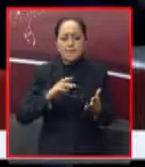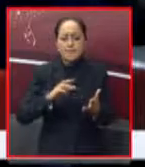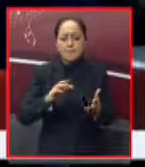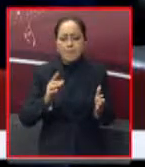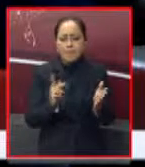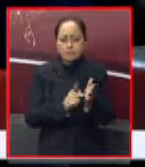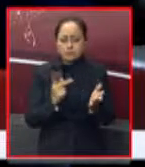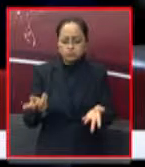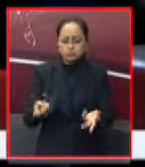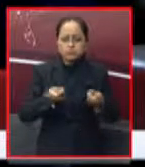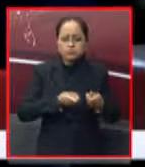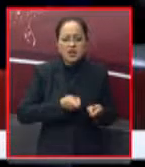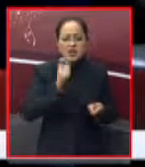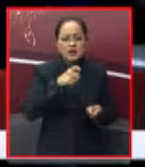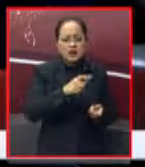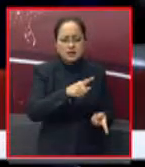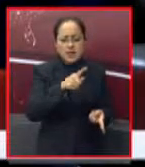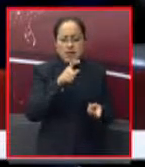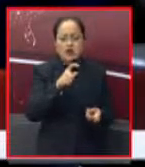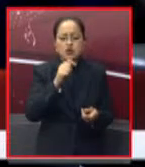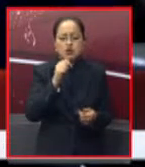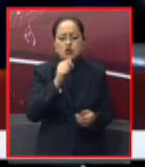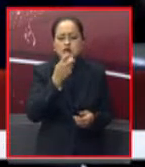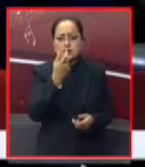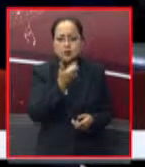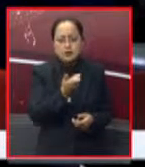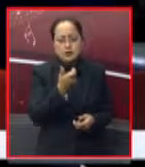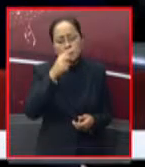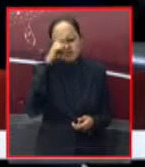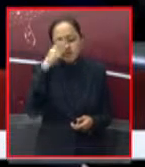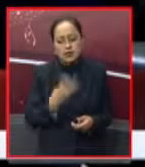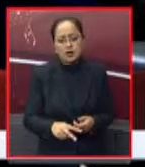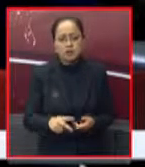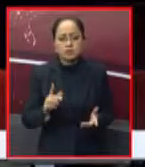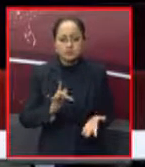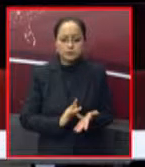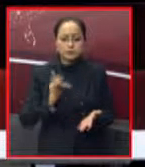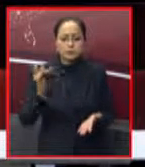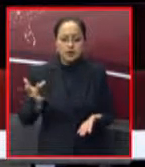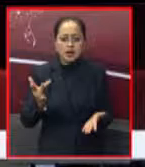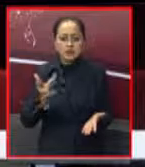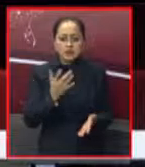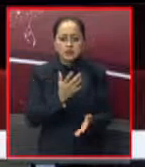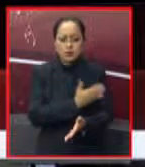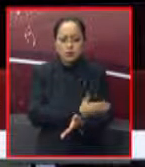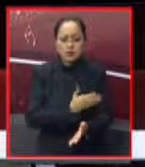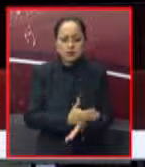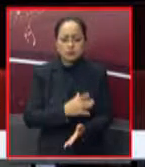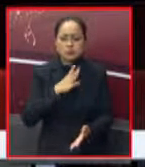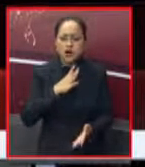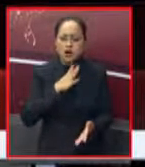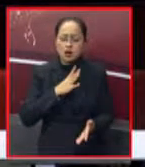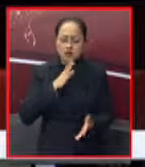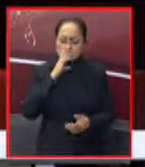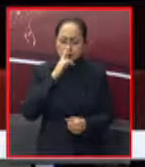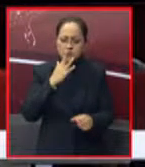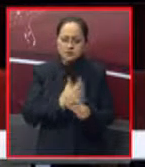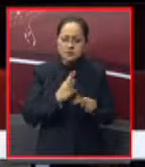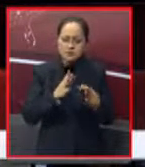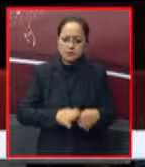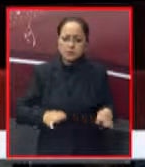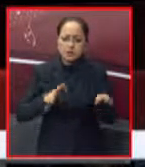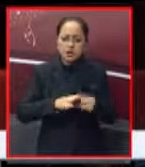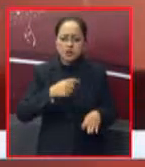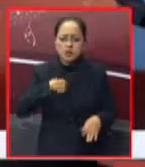recuperación del salario de los mexicanos. Muchísimas gracias, compañeros. Tenemos una gran tarea. Hemos dado el